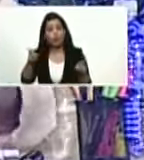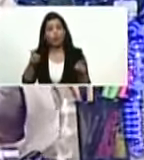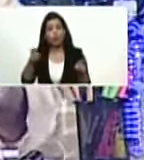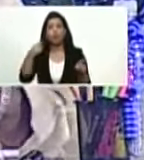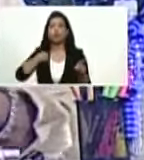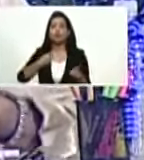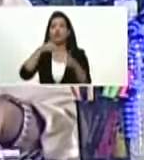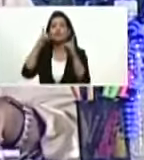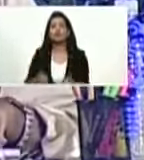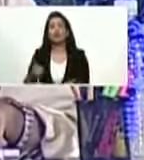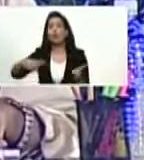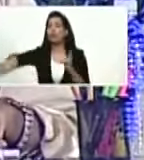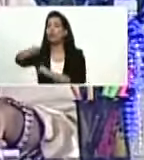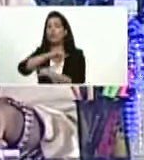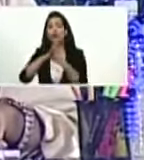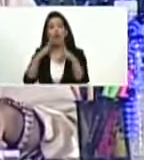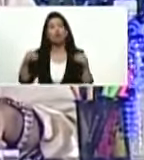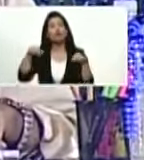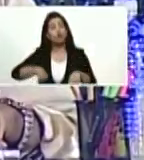hoy decidamos.